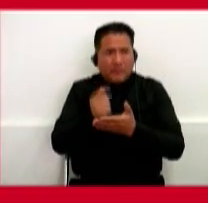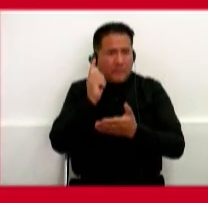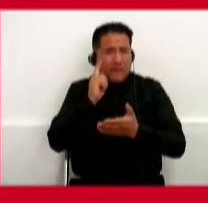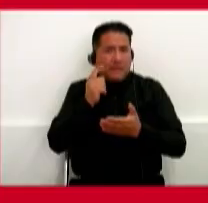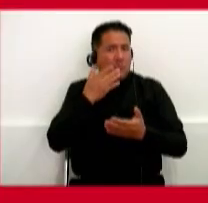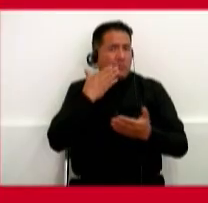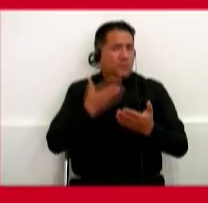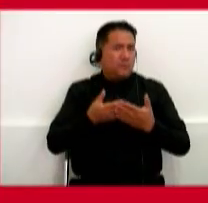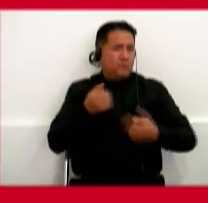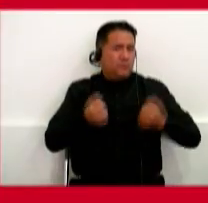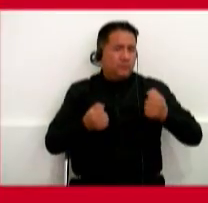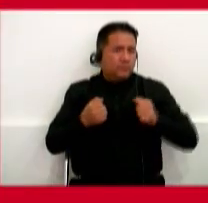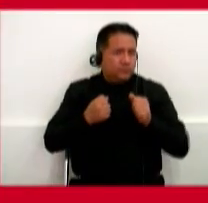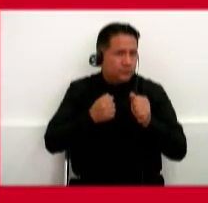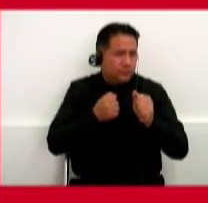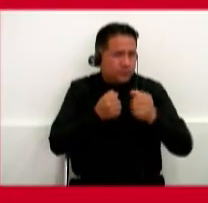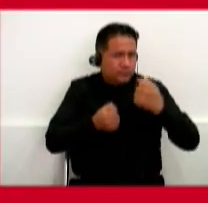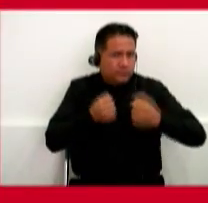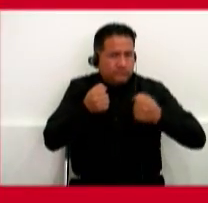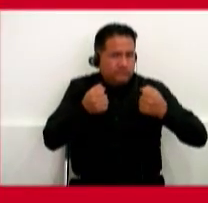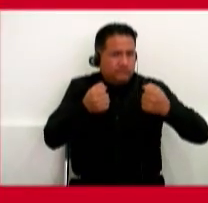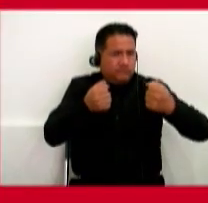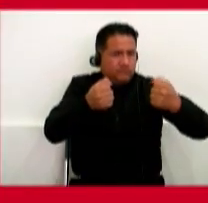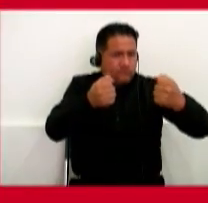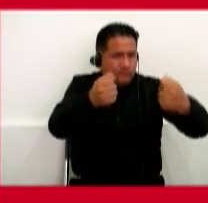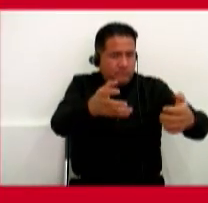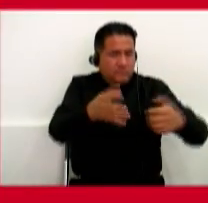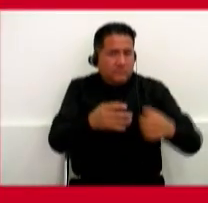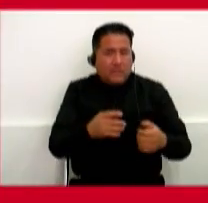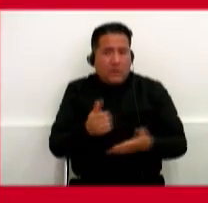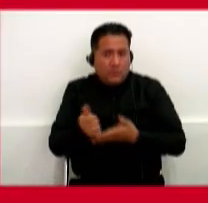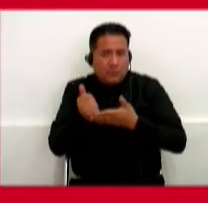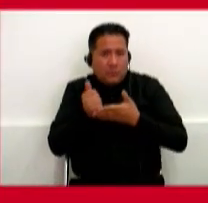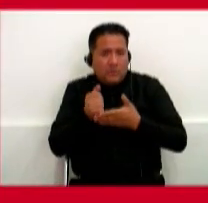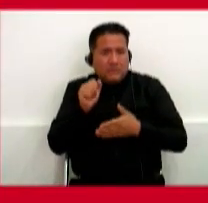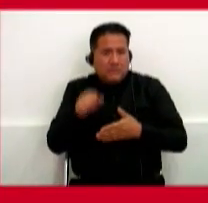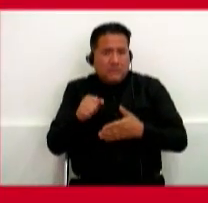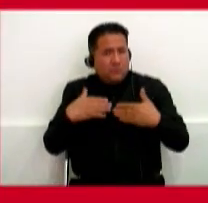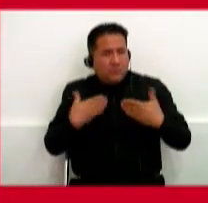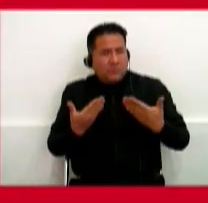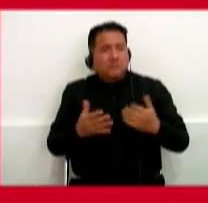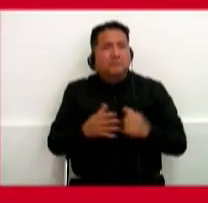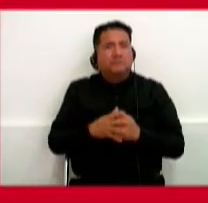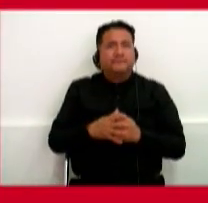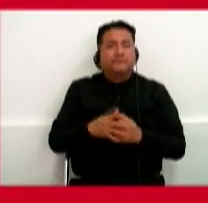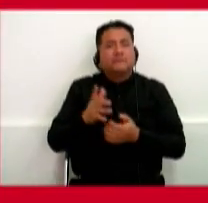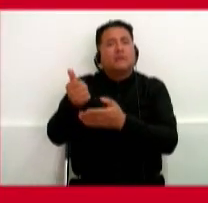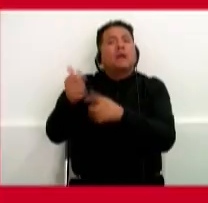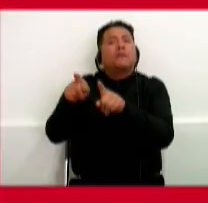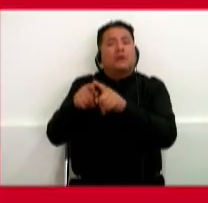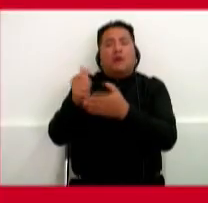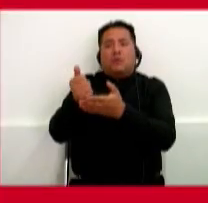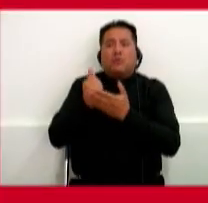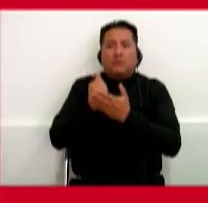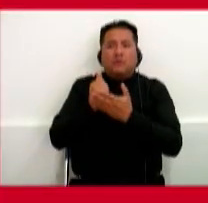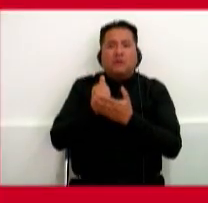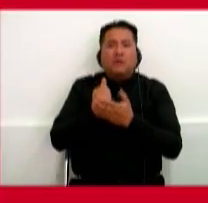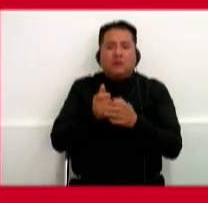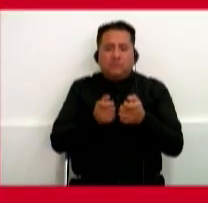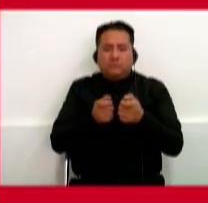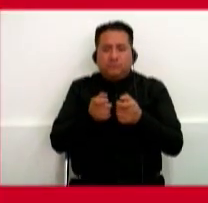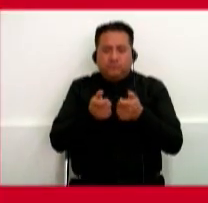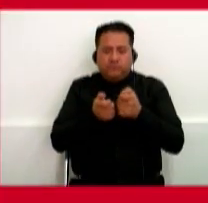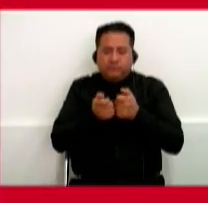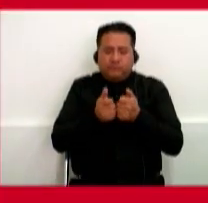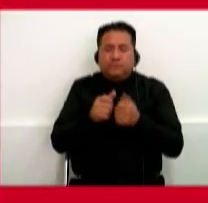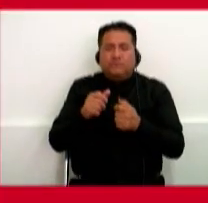ocurre semanalmente y adicionalmente, topográficamente, también con ayuda de drones, se levanta topografía de la mina y de los